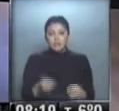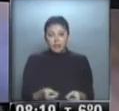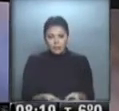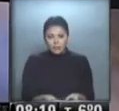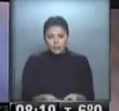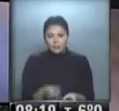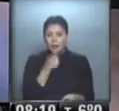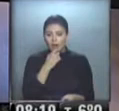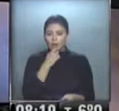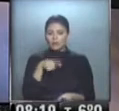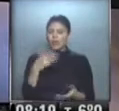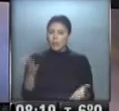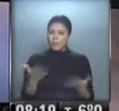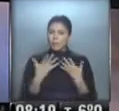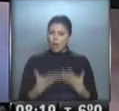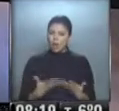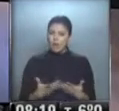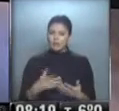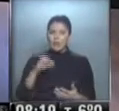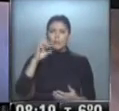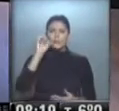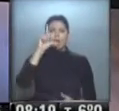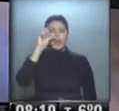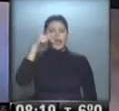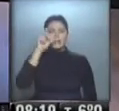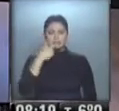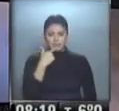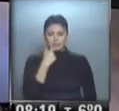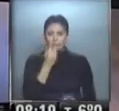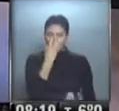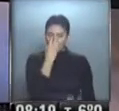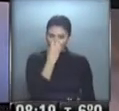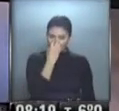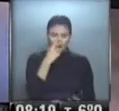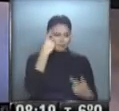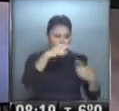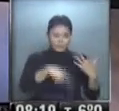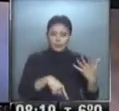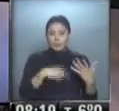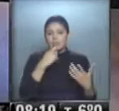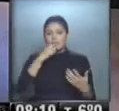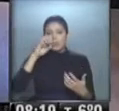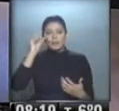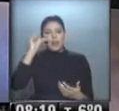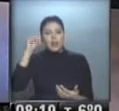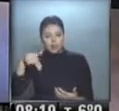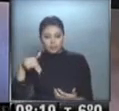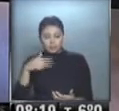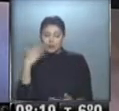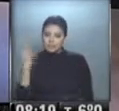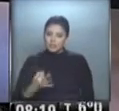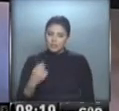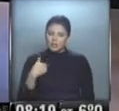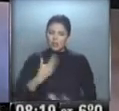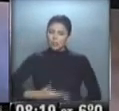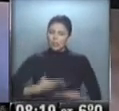esto que nos molesta tanto que son los pólenes porque uno puede ser alérgico a muchos motivos pero los pólenes son los que nos